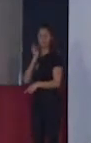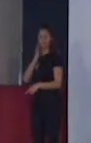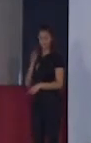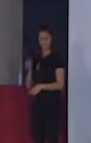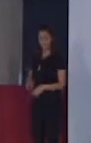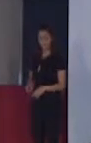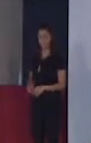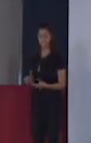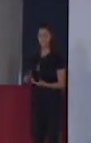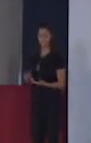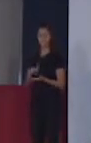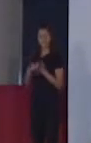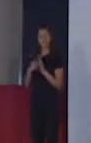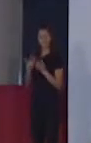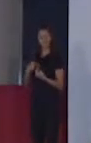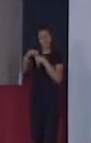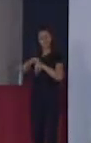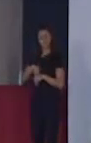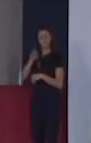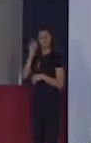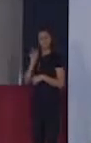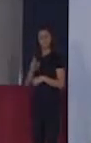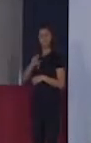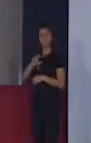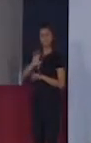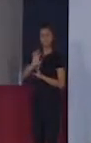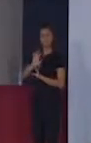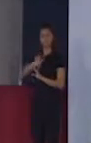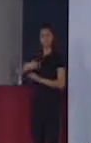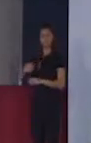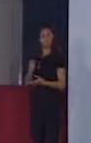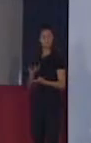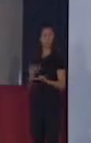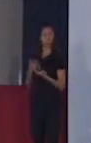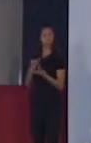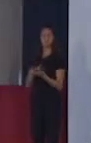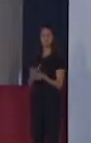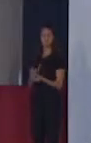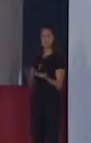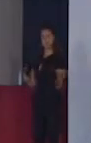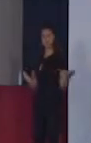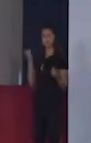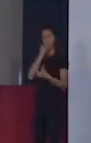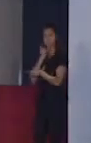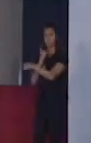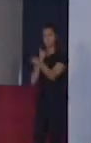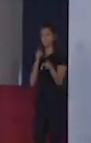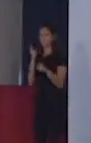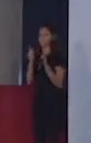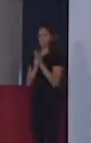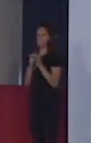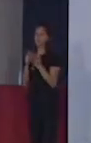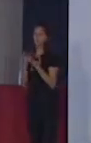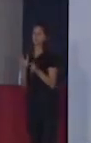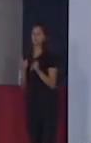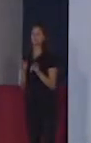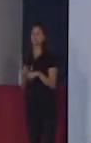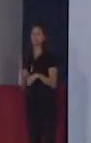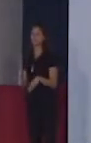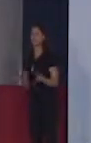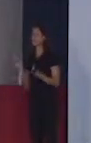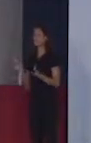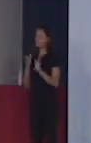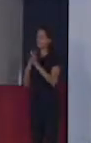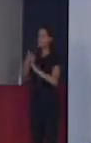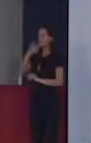implica asumirse como sujetos de derechos? Y frente a eso hay muchas cosas que están pasando y una cosa que no quiero dejarlo ahí en el tintero y es